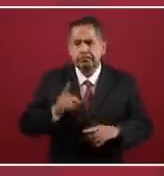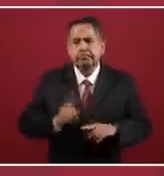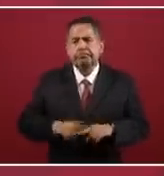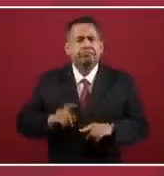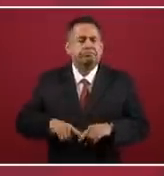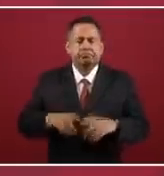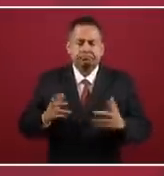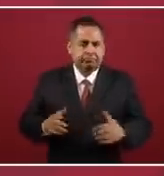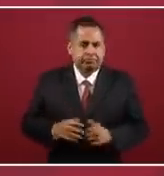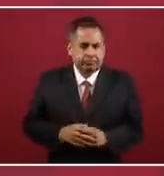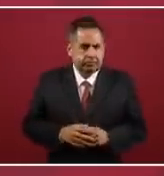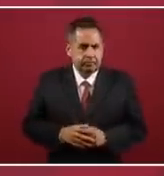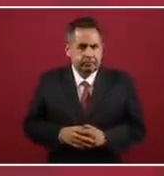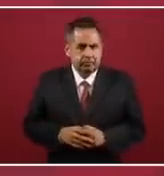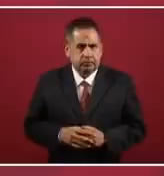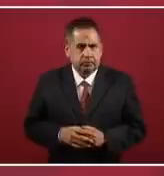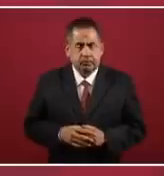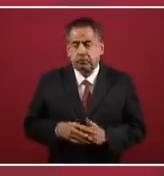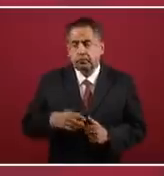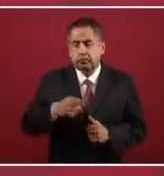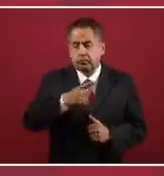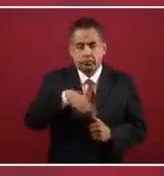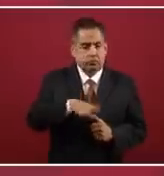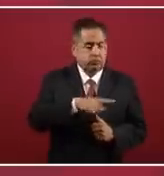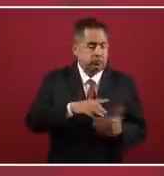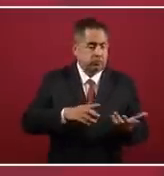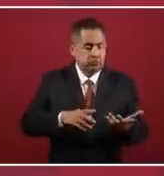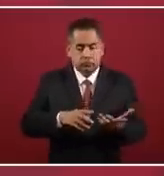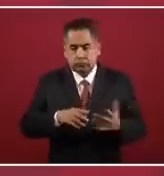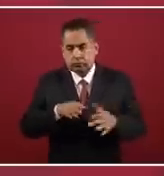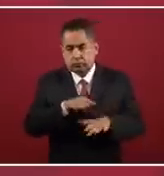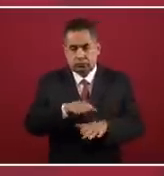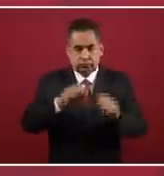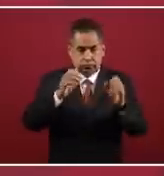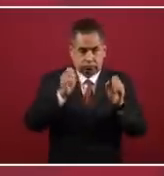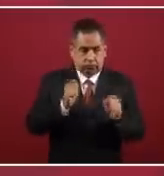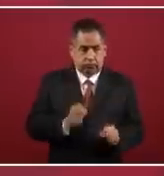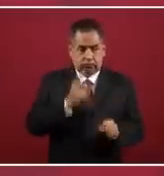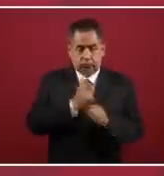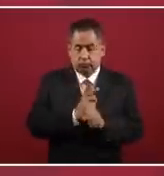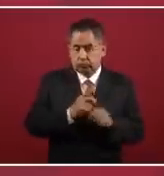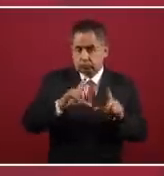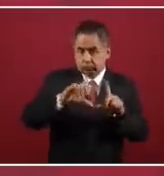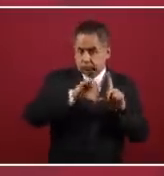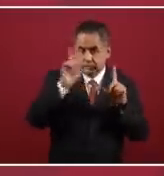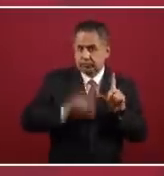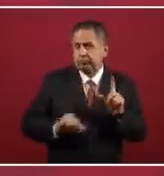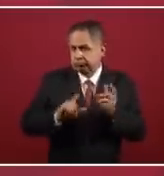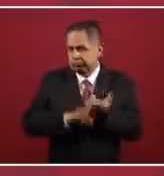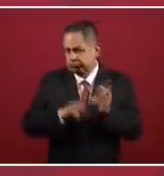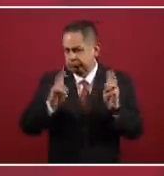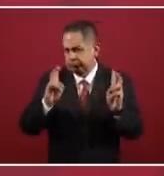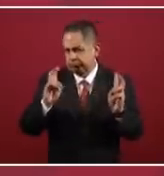aunque es un asunto de seguridad nacional,